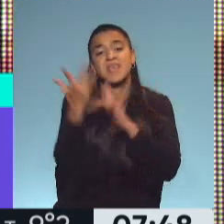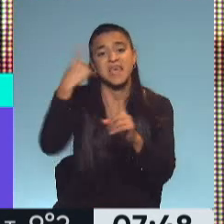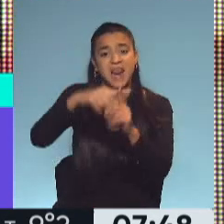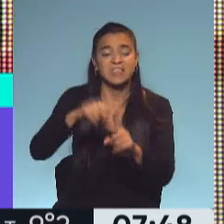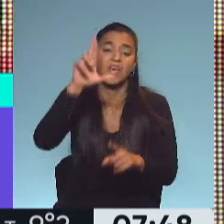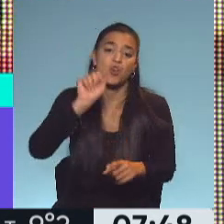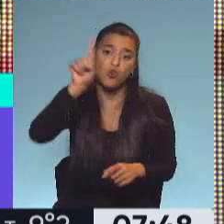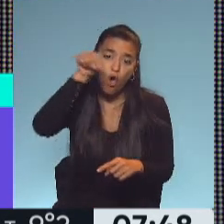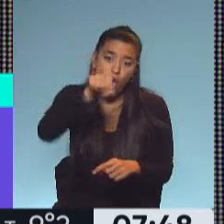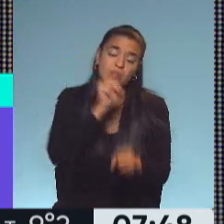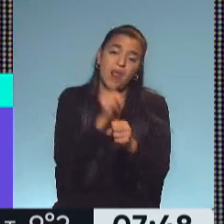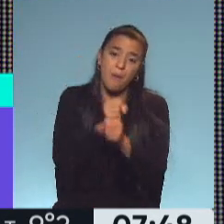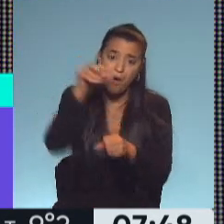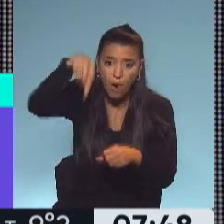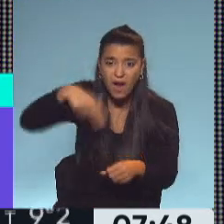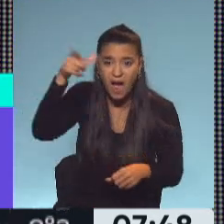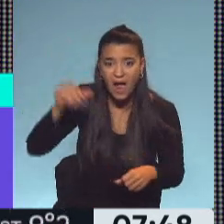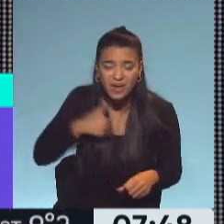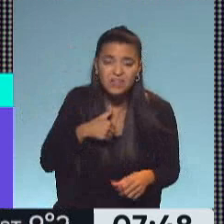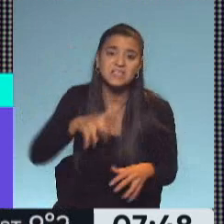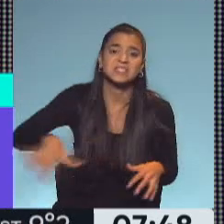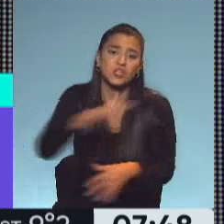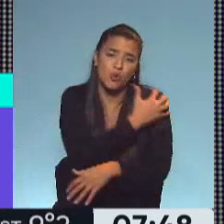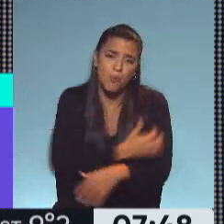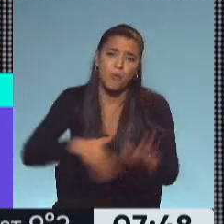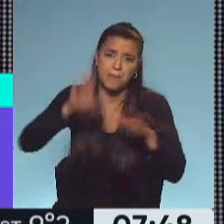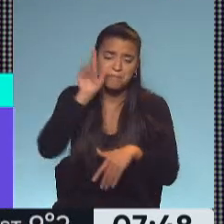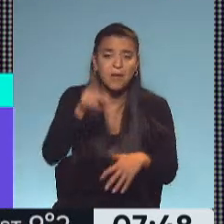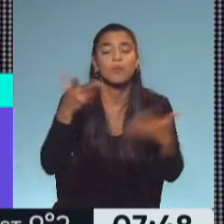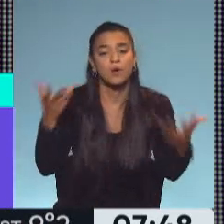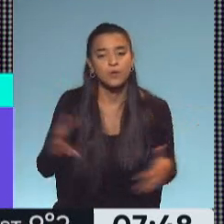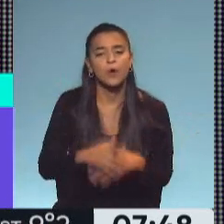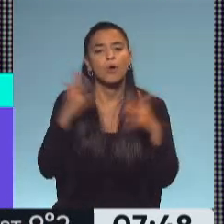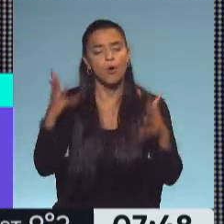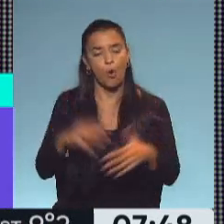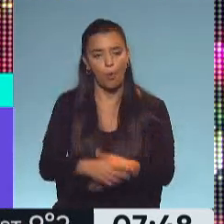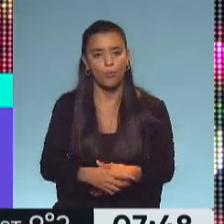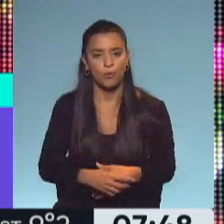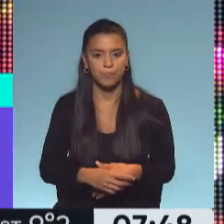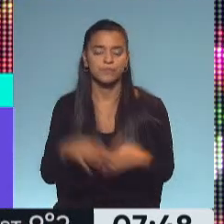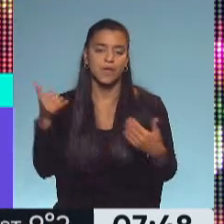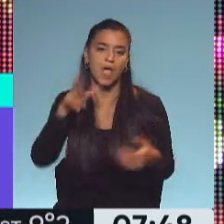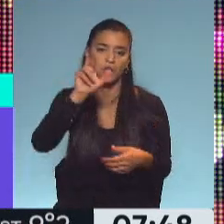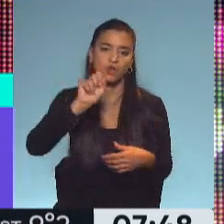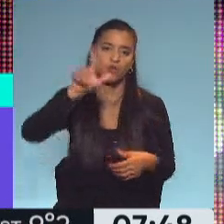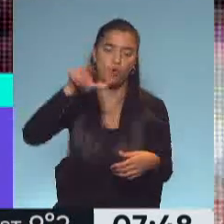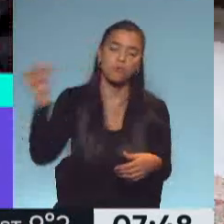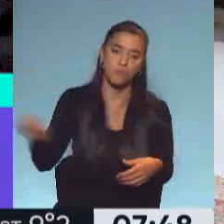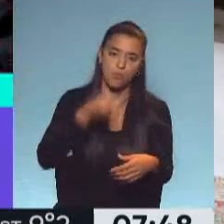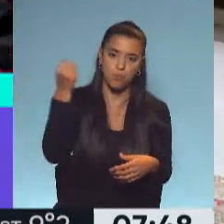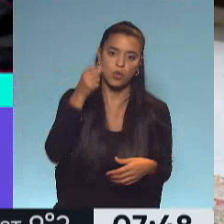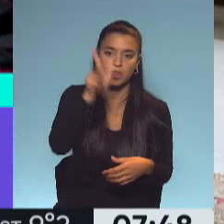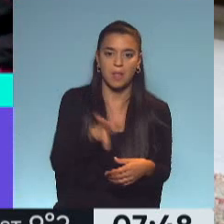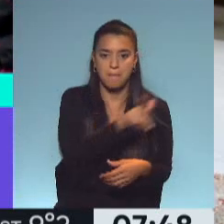Argentina en el trabajo precisamente con los sectores más vulnerables, y en este sentido, bueno, obviamente obviamente hay un rol importante del